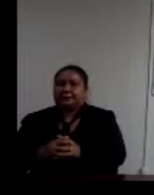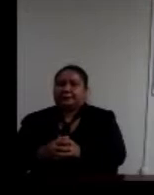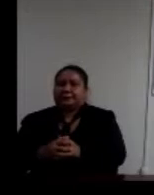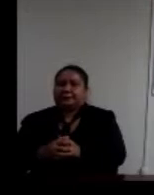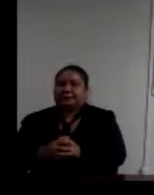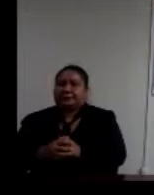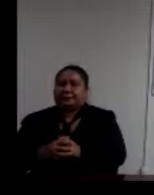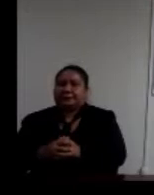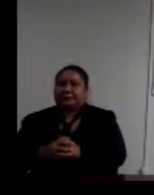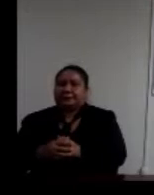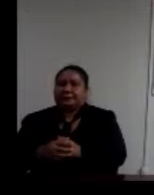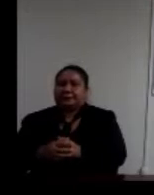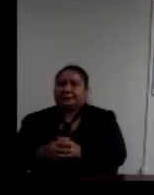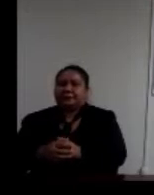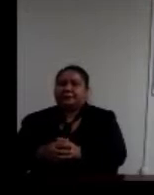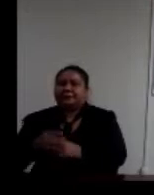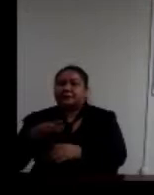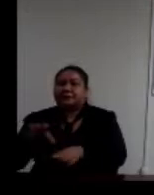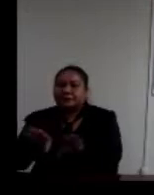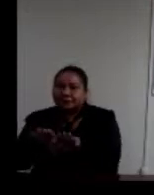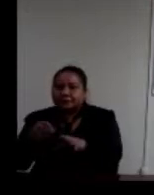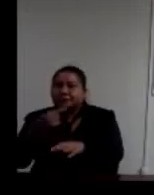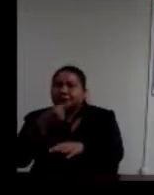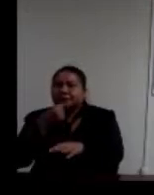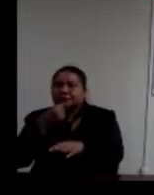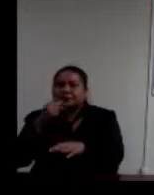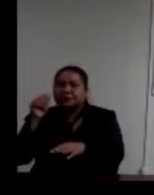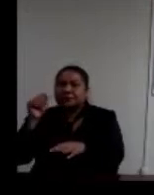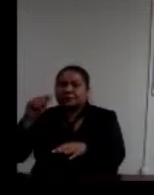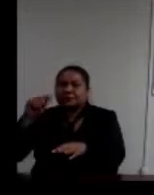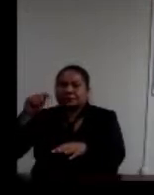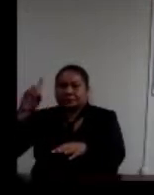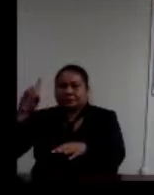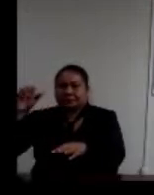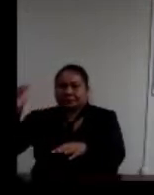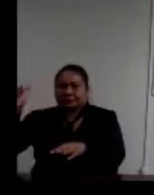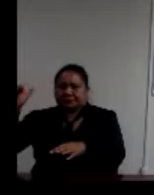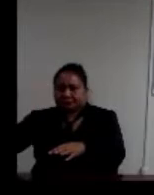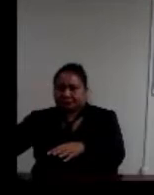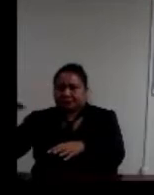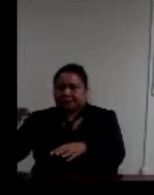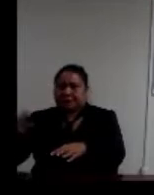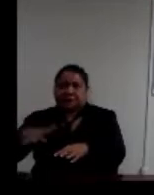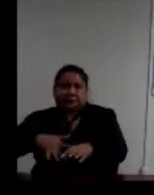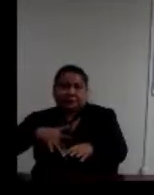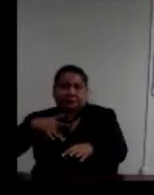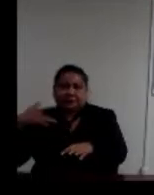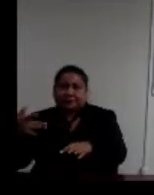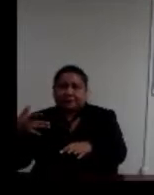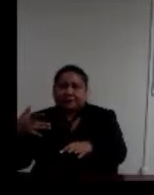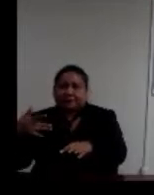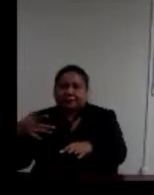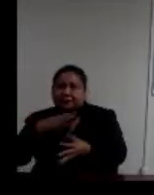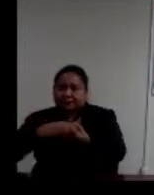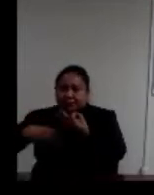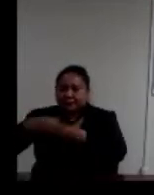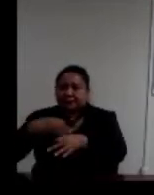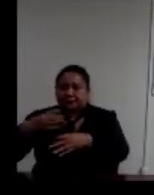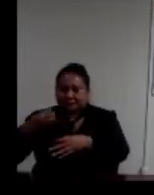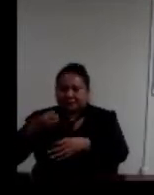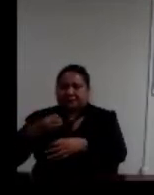TDA. Como estos niños, el TDA, son muy sensibles debido a que sus órganos sensoriales